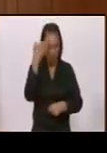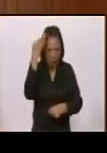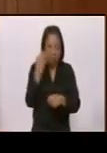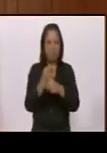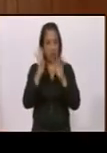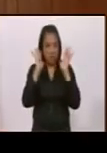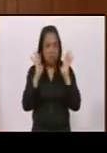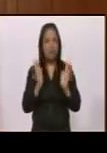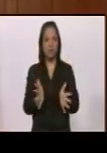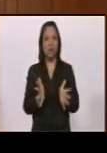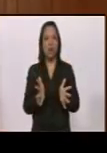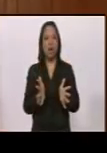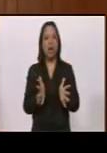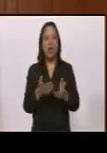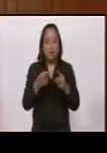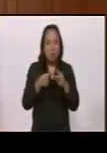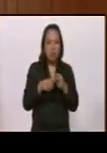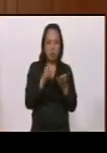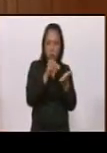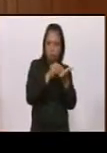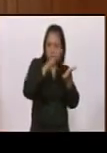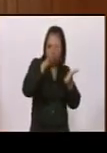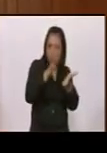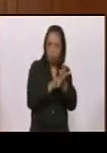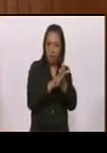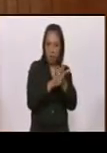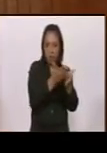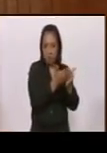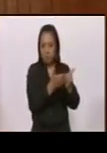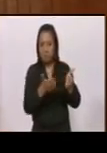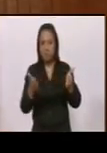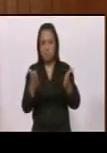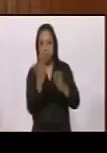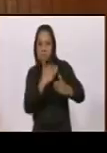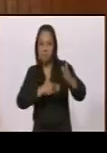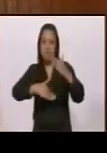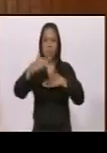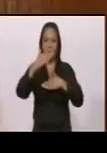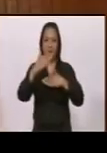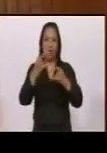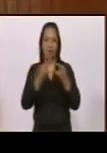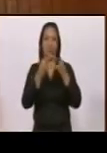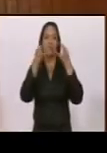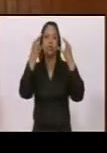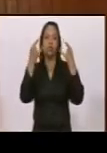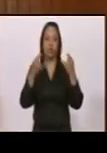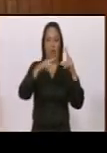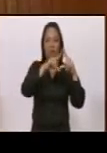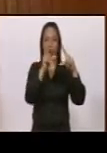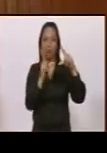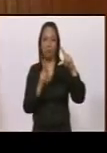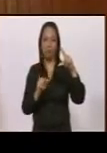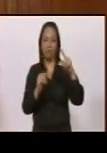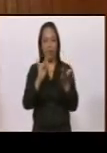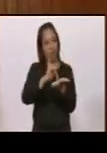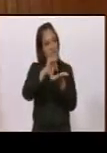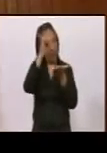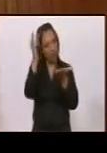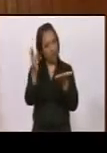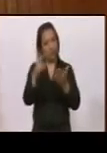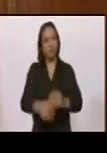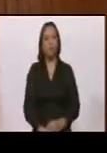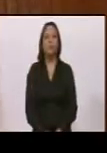ya de escribir un nuevo capítulo de éxito en la historia nacional. Muchas gracias.